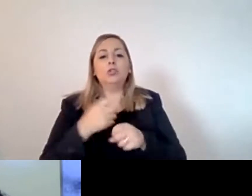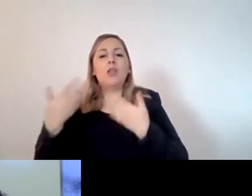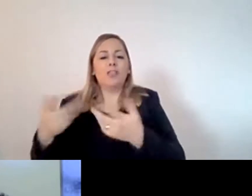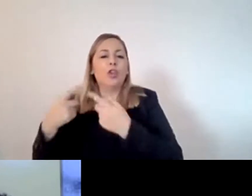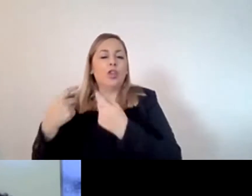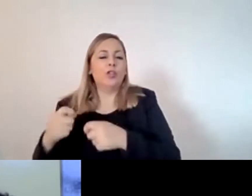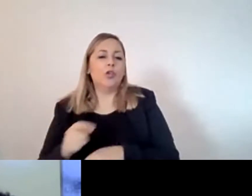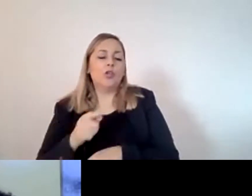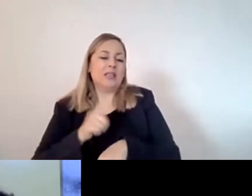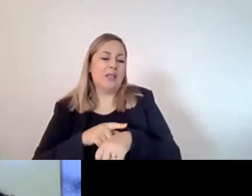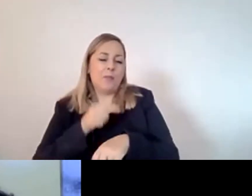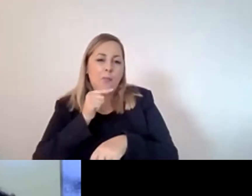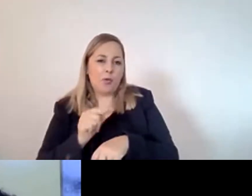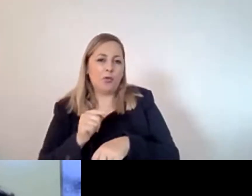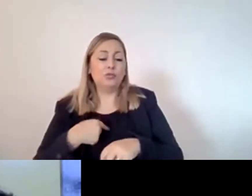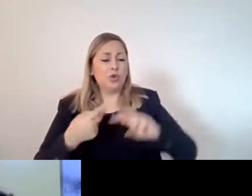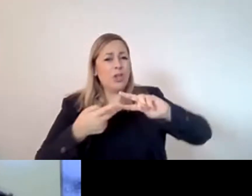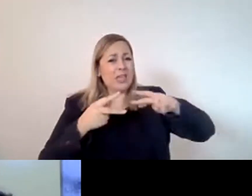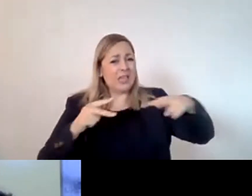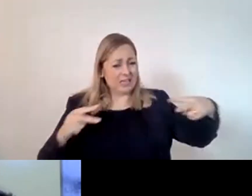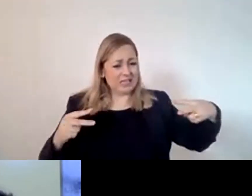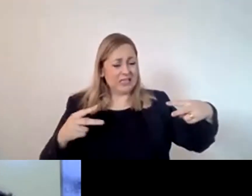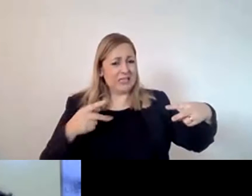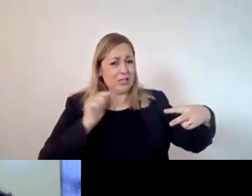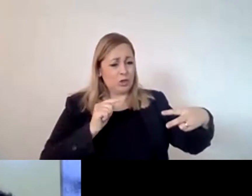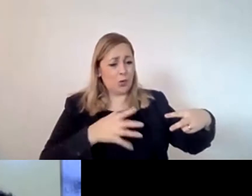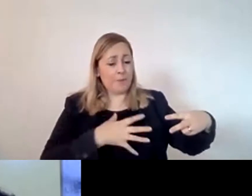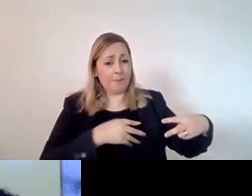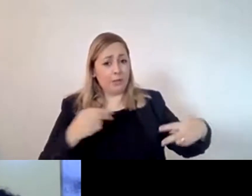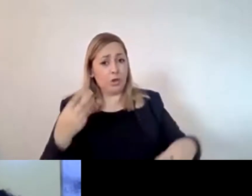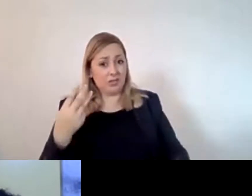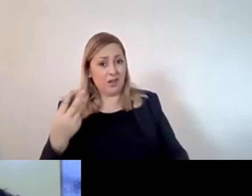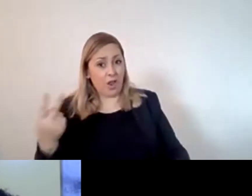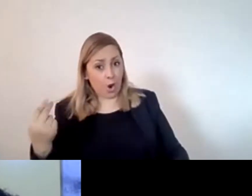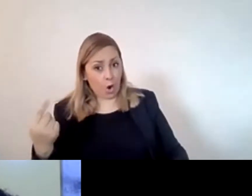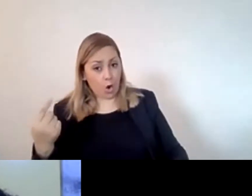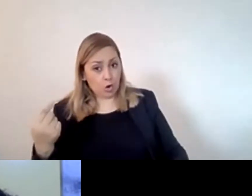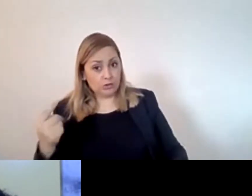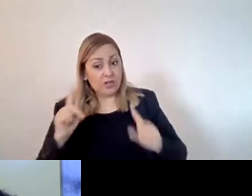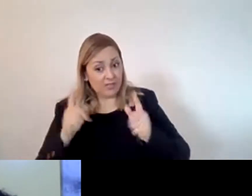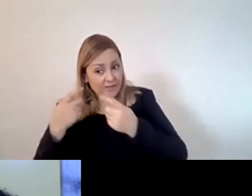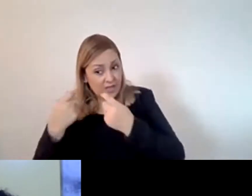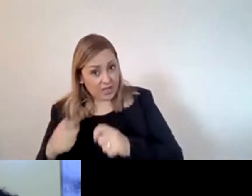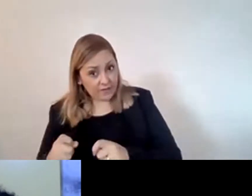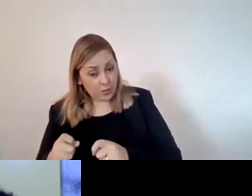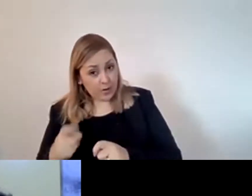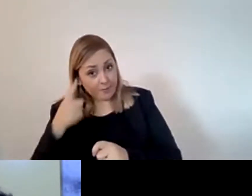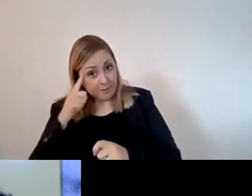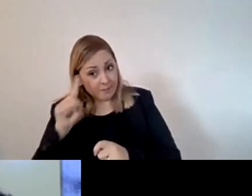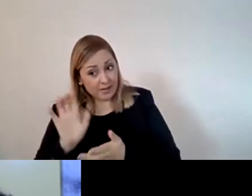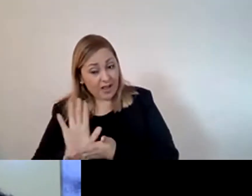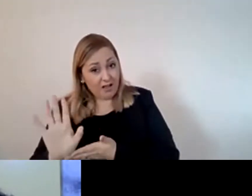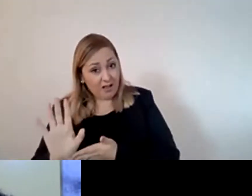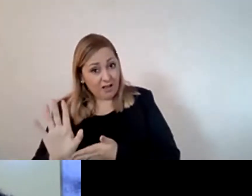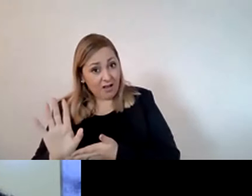Pregunta, ¿cómo es genético, debiesen mis hijos de 3 y 11 años ser evaluados para descartar? Muchas gracias